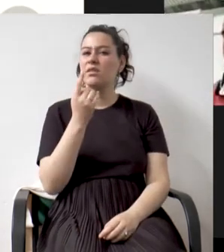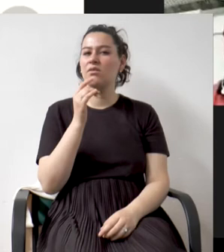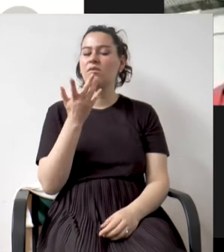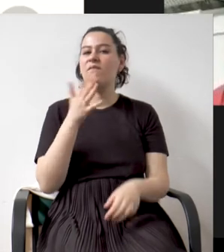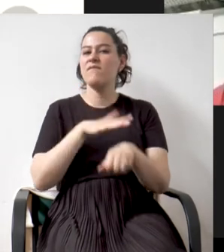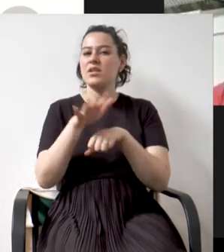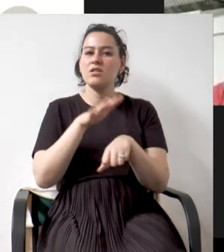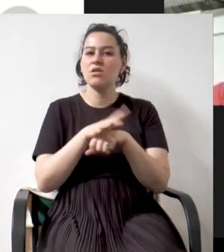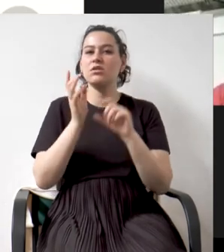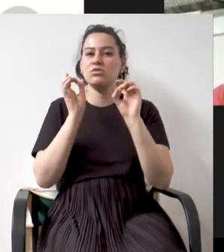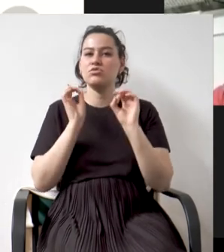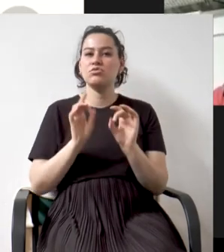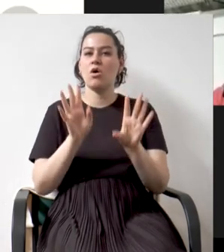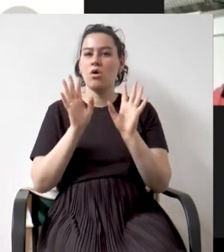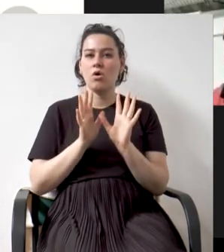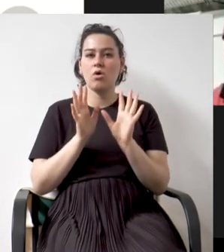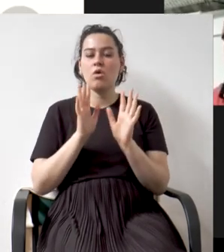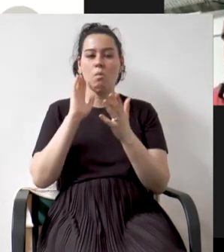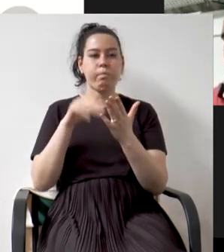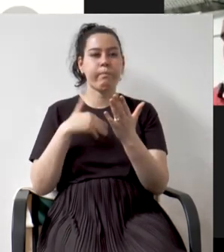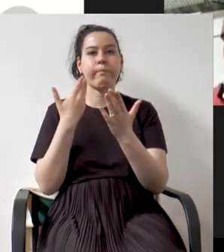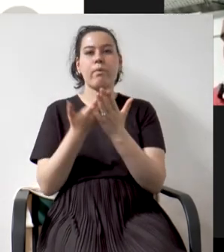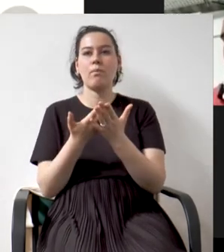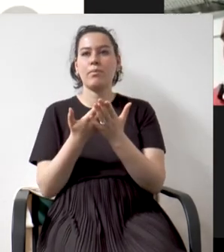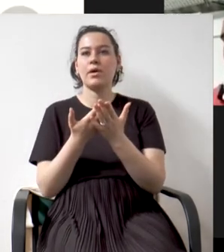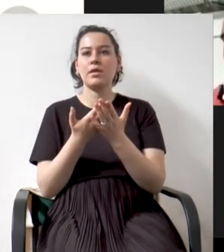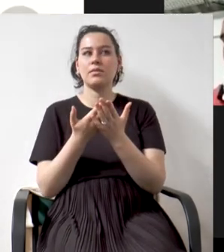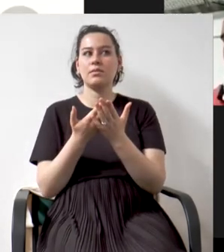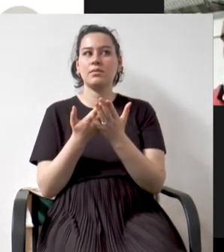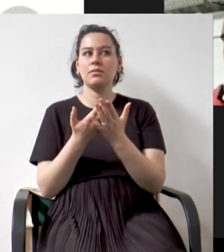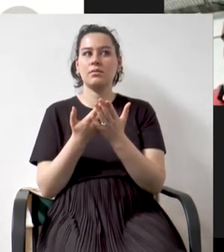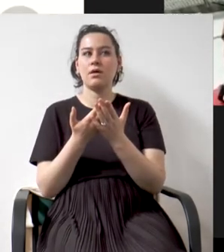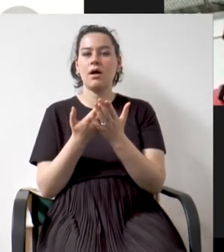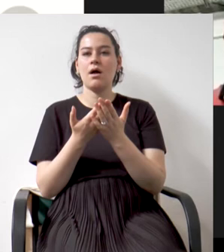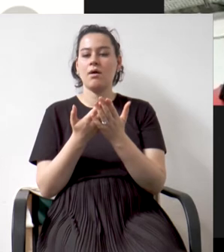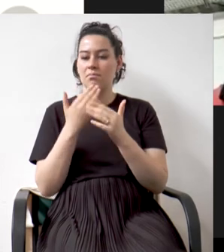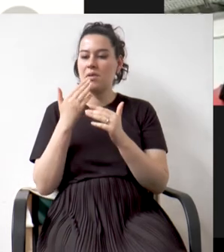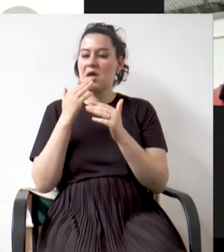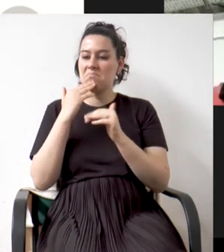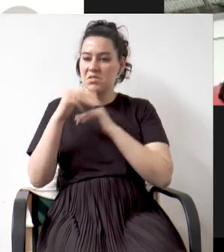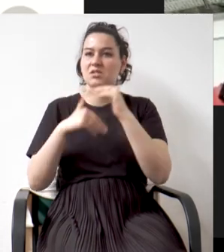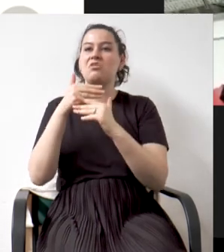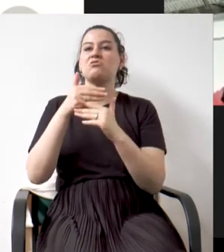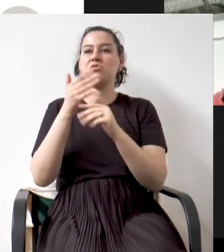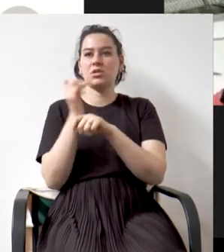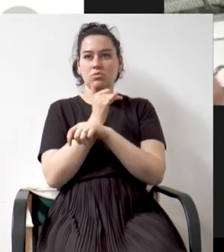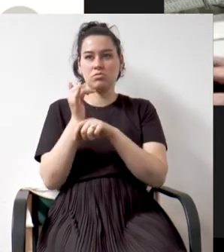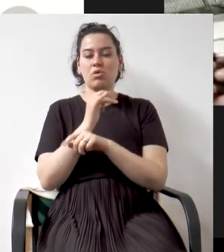no solamente a esta propuesta de un plan de desarrollo institucional, que también se lo